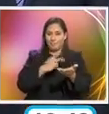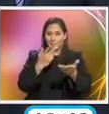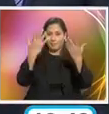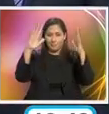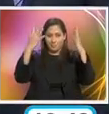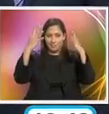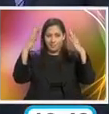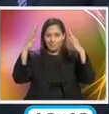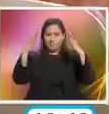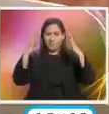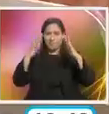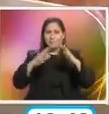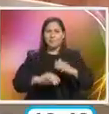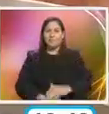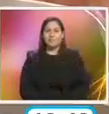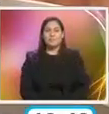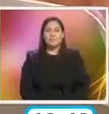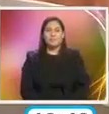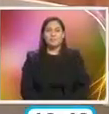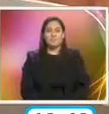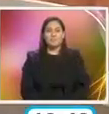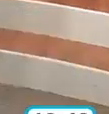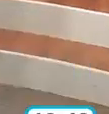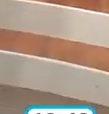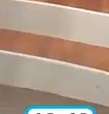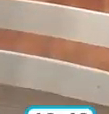nuevamente. Gracias, muy amable. Hasta luego.